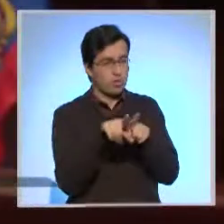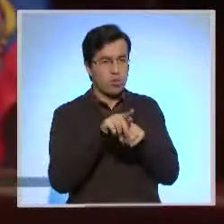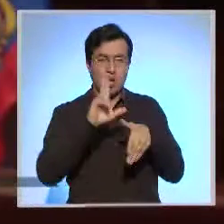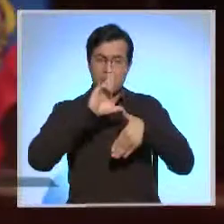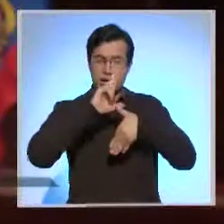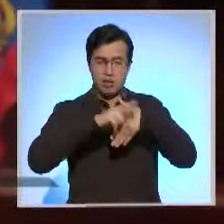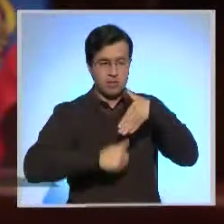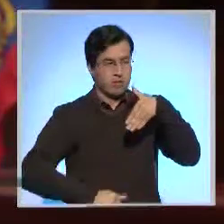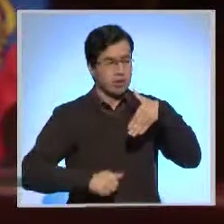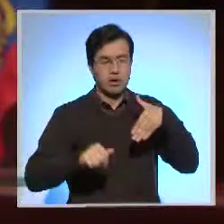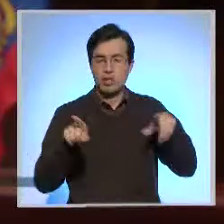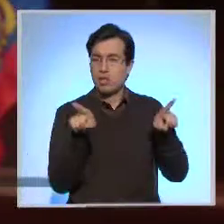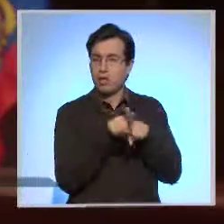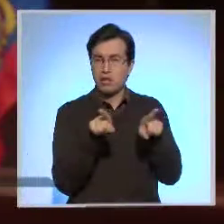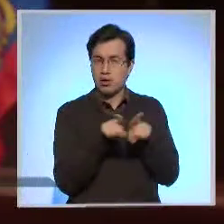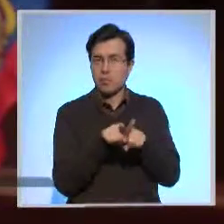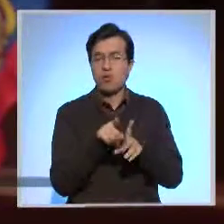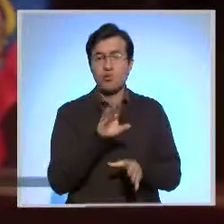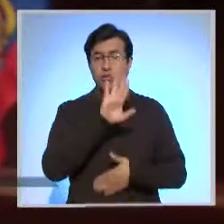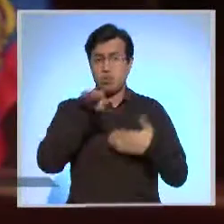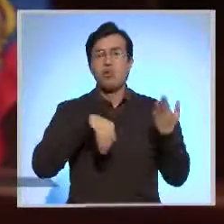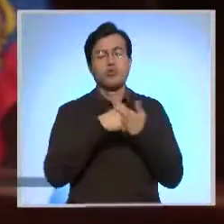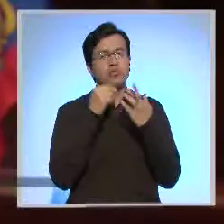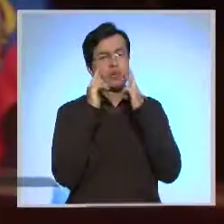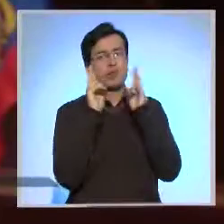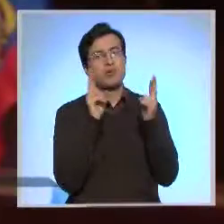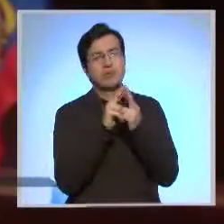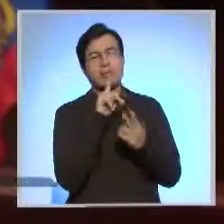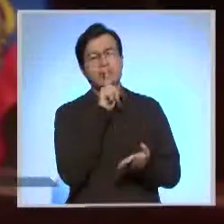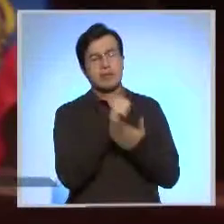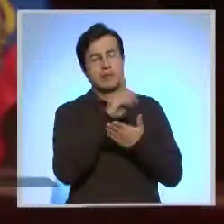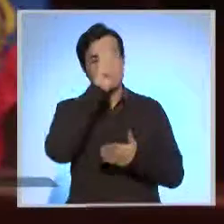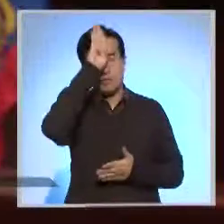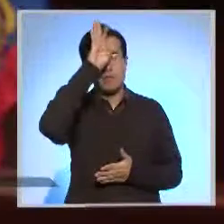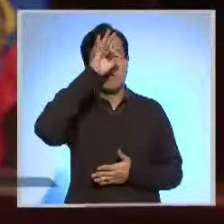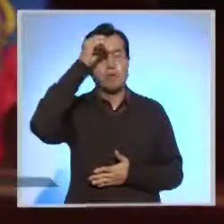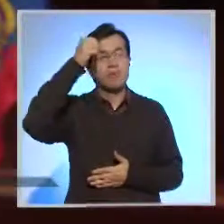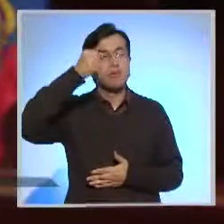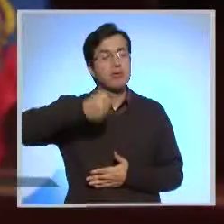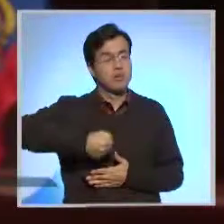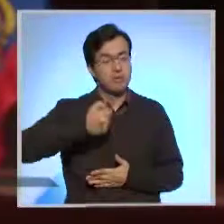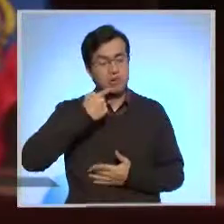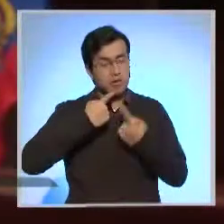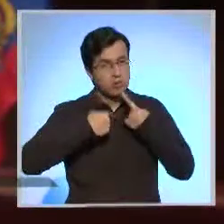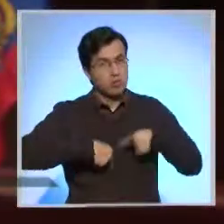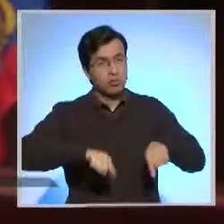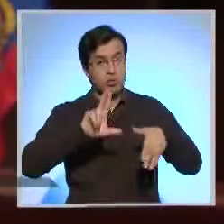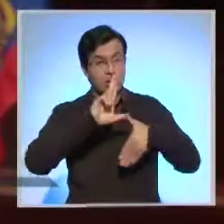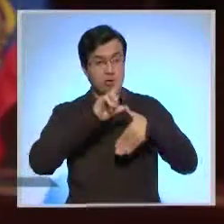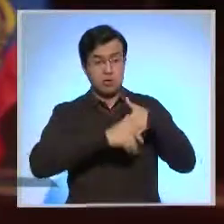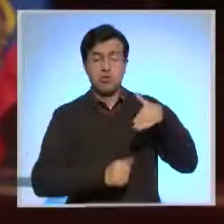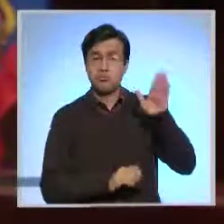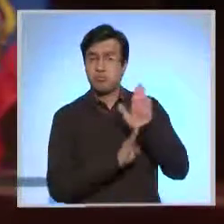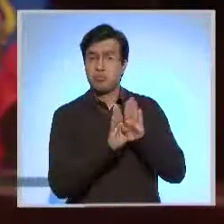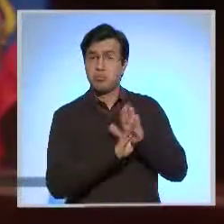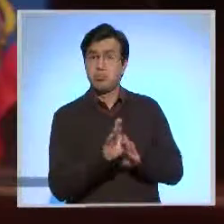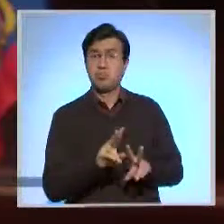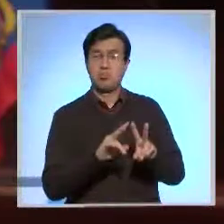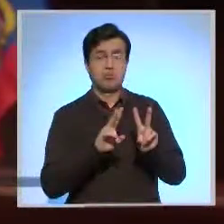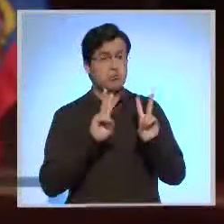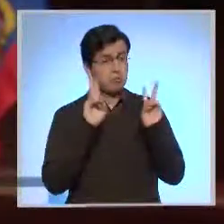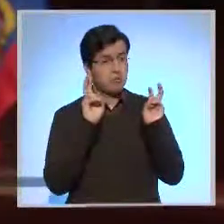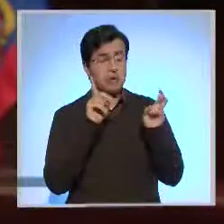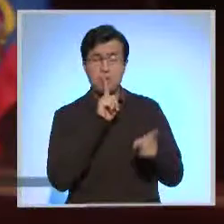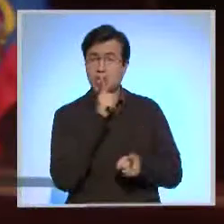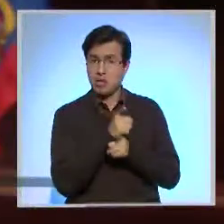latina hay un reconocimiento por parte del papá de todo lo que ha avanzado américa latina y especialmente el ecuador